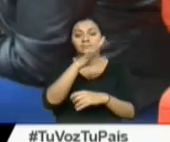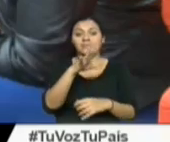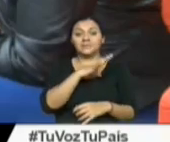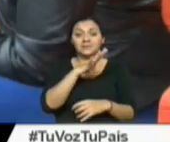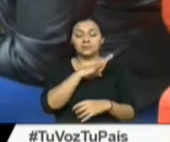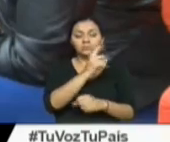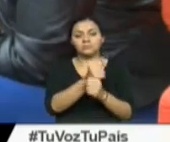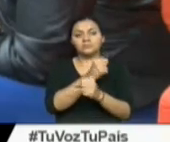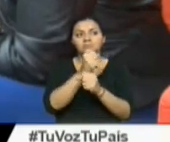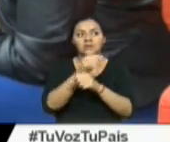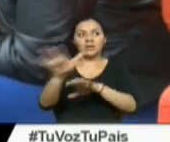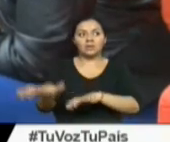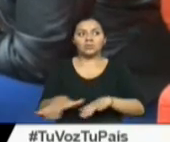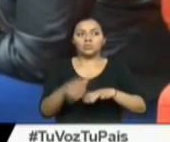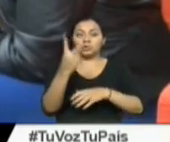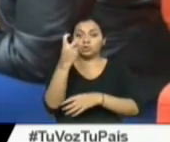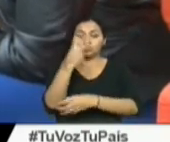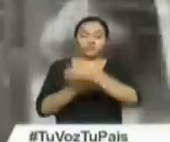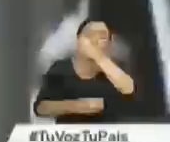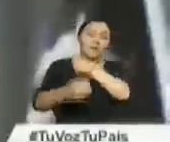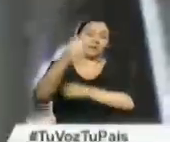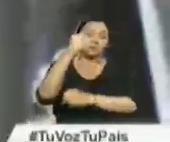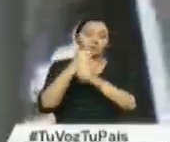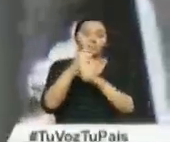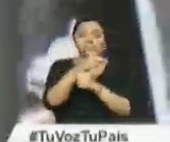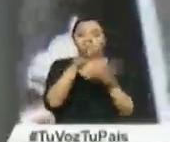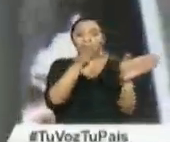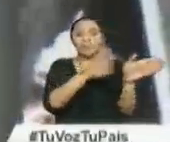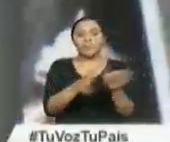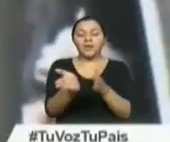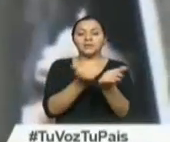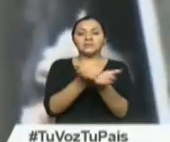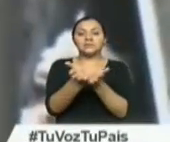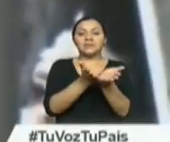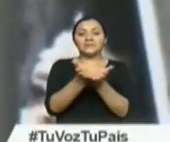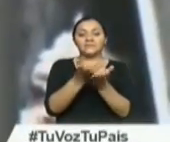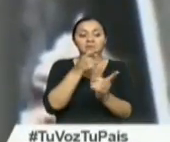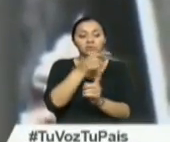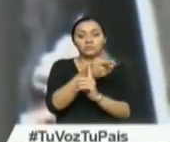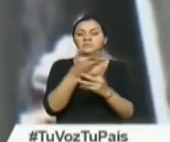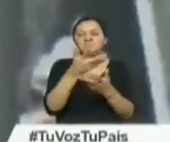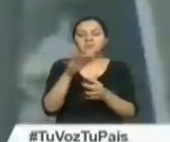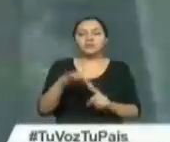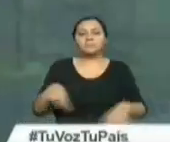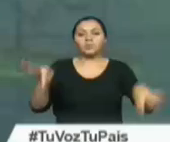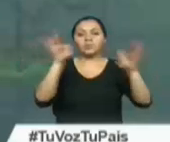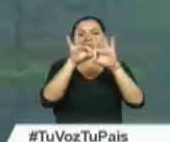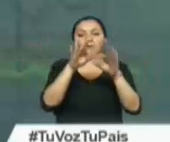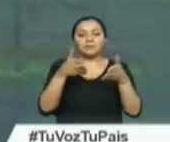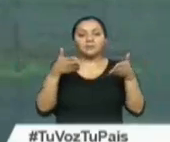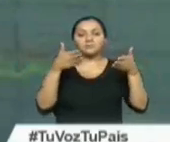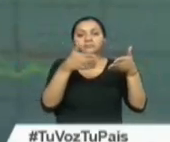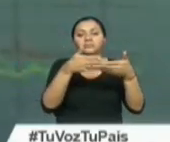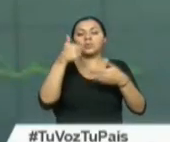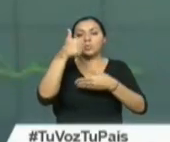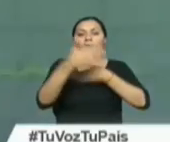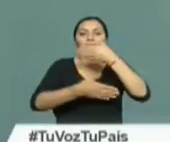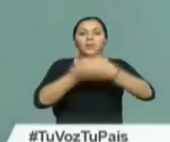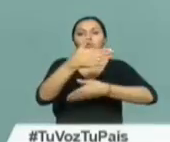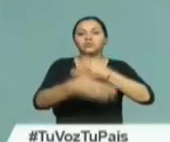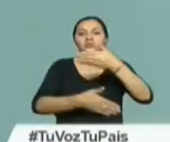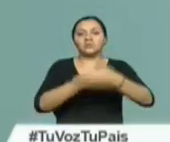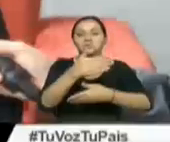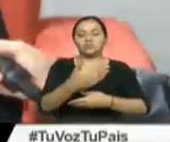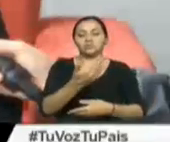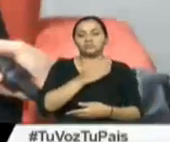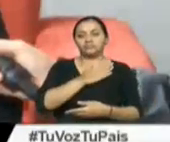la agricultura hace 12 años, comenta que el programa de servicio al productor es fundamental para garantizar un buen proceso de